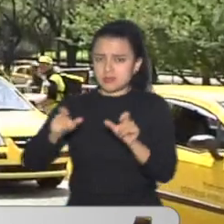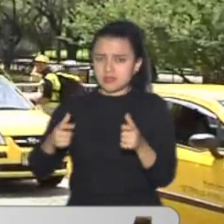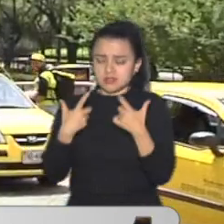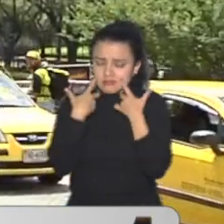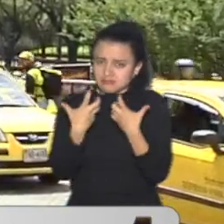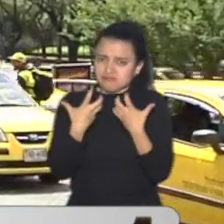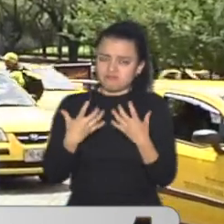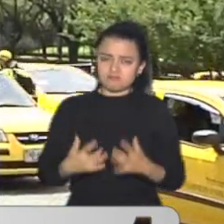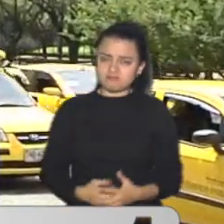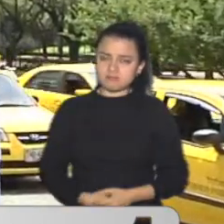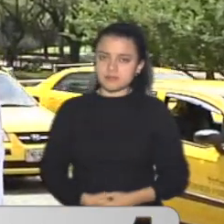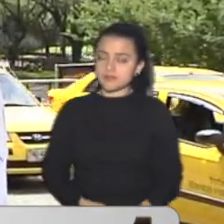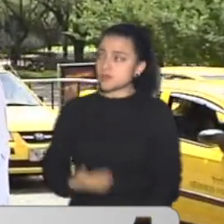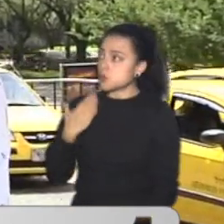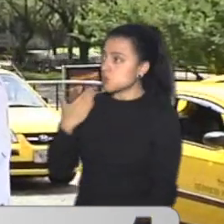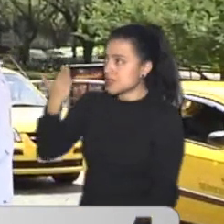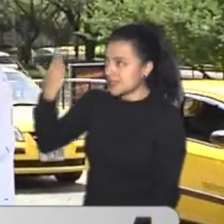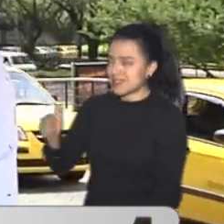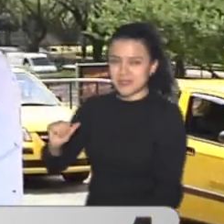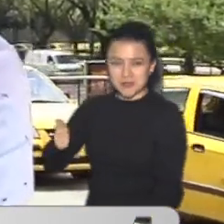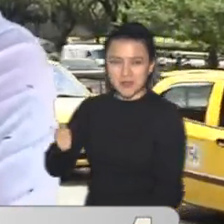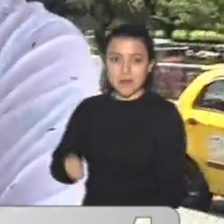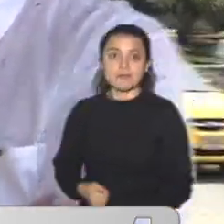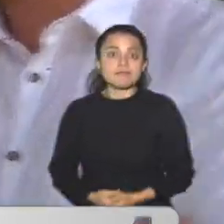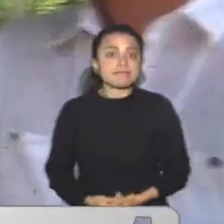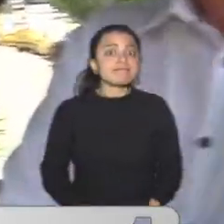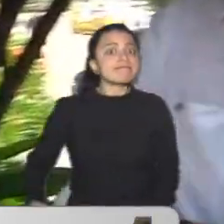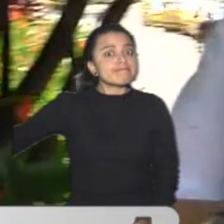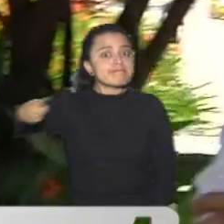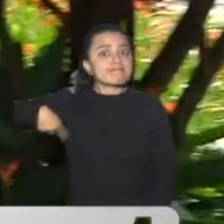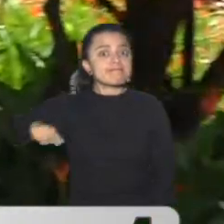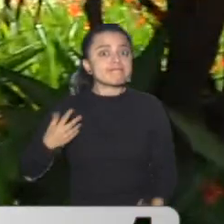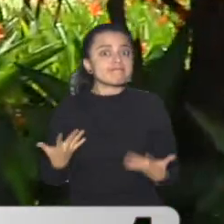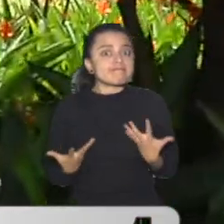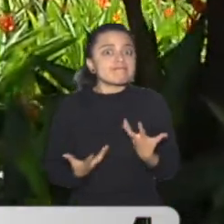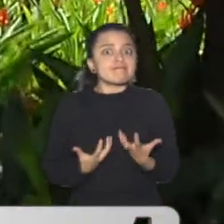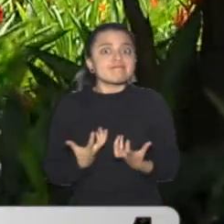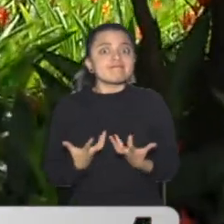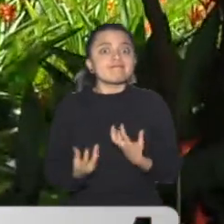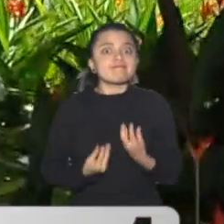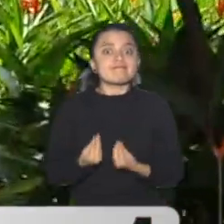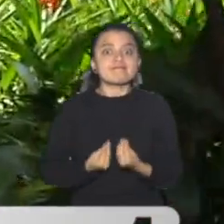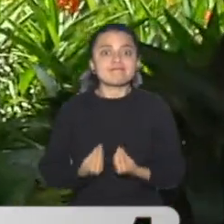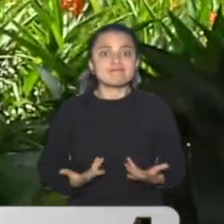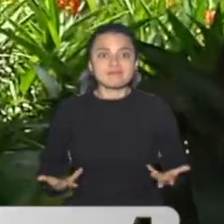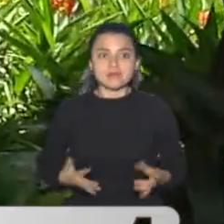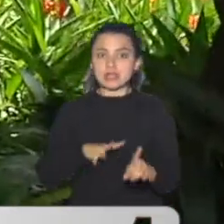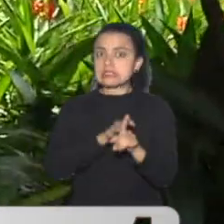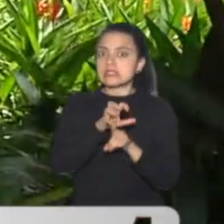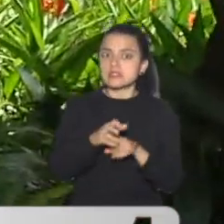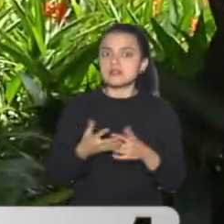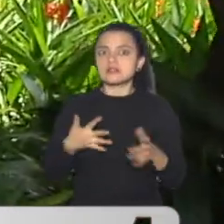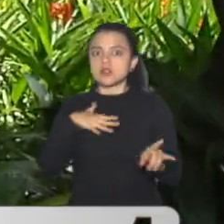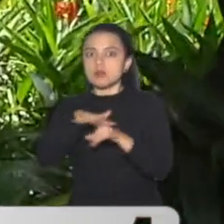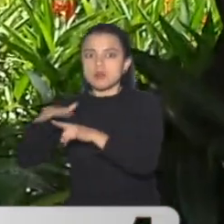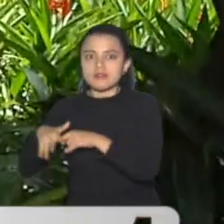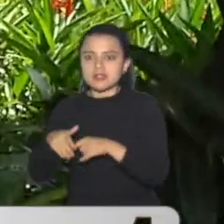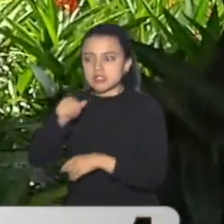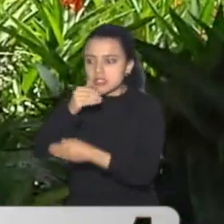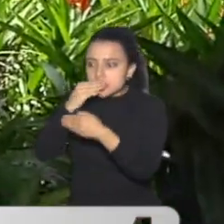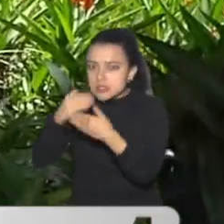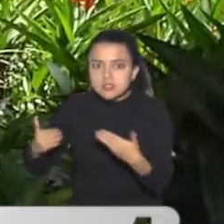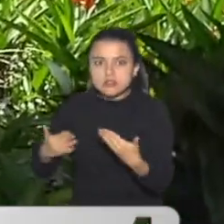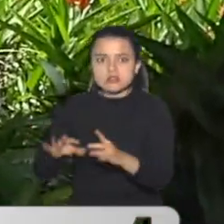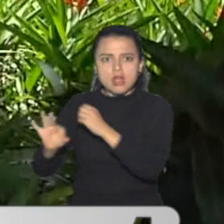con respecto a esto muy bien abogado muchas gracias a ellos están ansiosos y consternados pero también están siendo afectados estos niños que quedaron sin